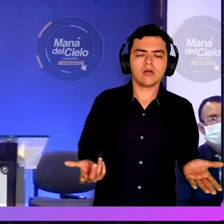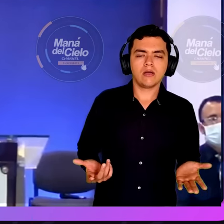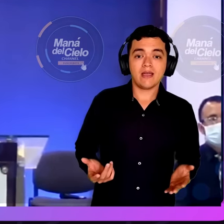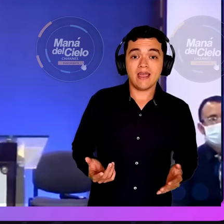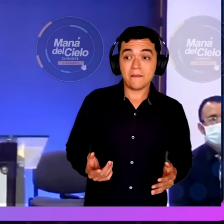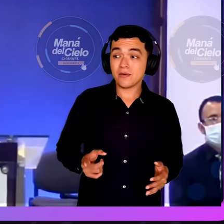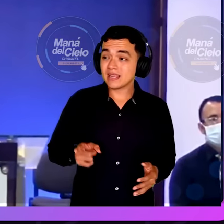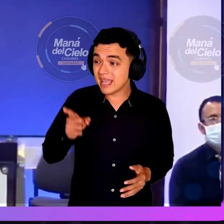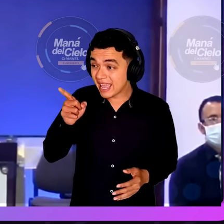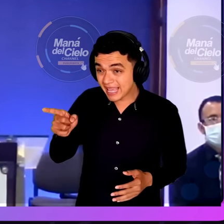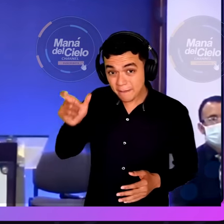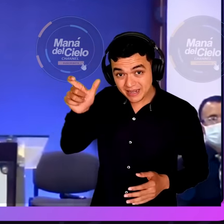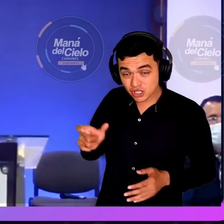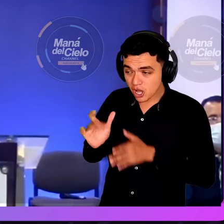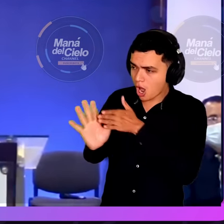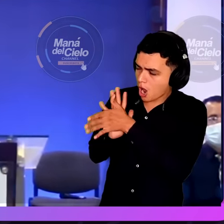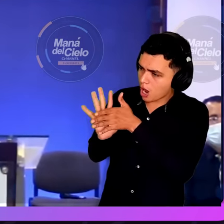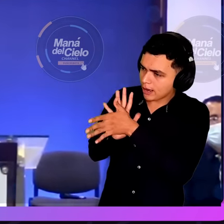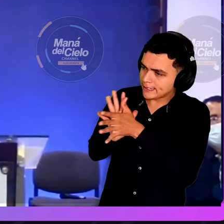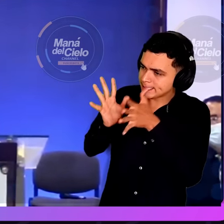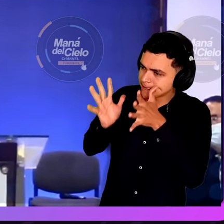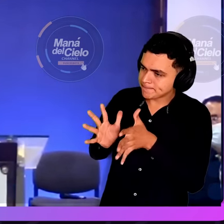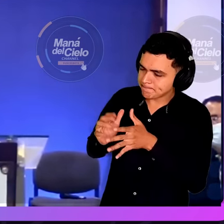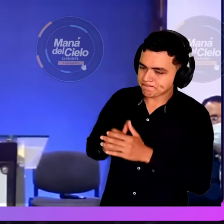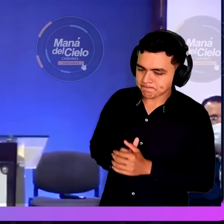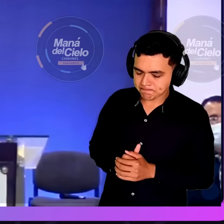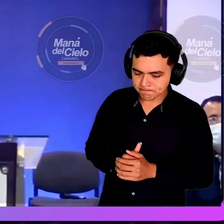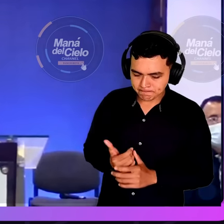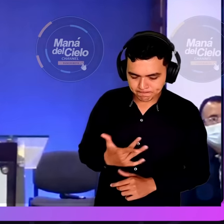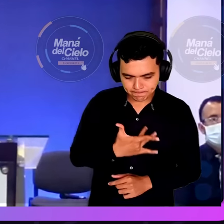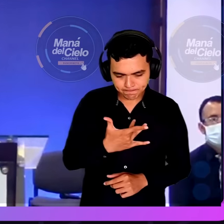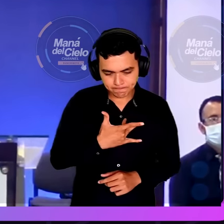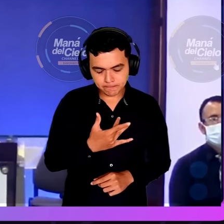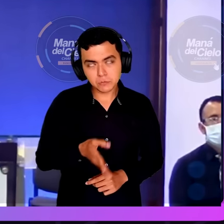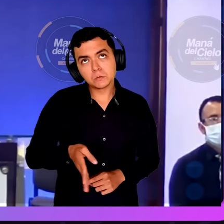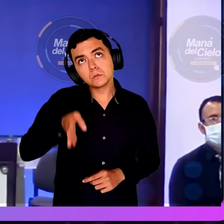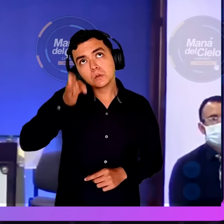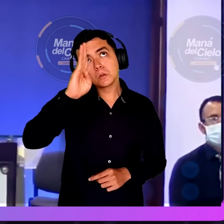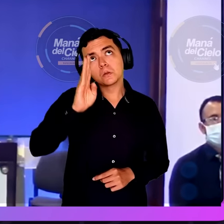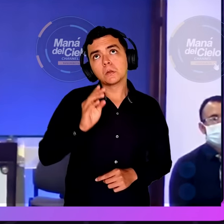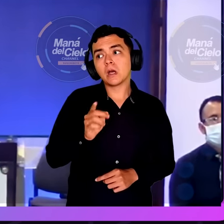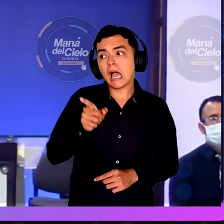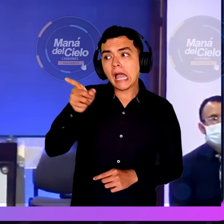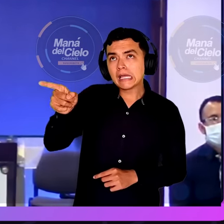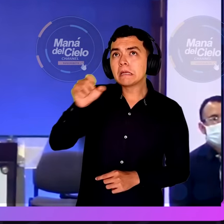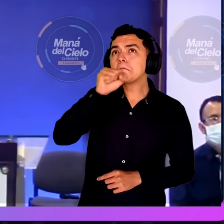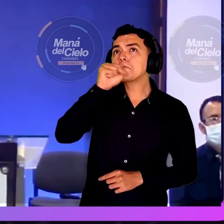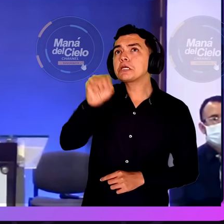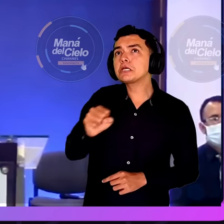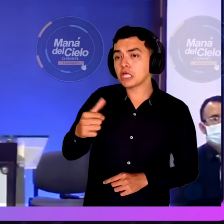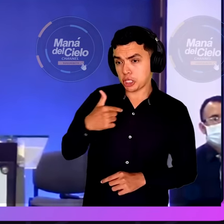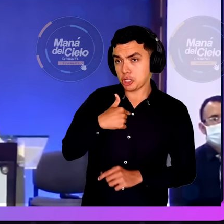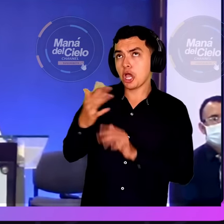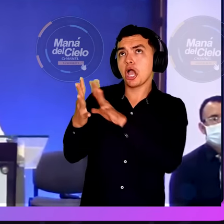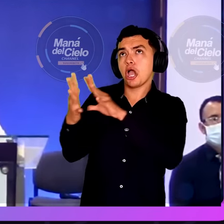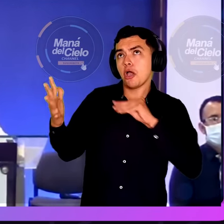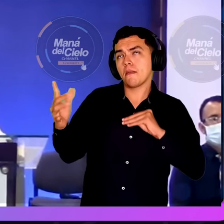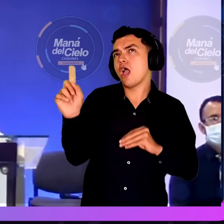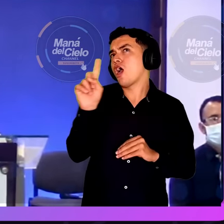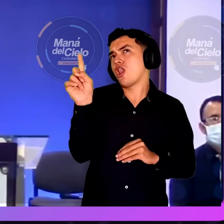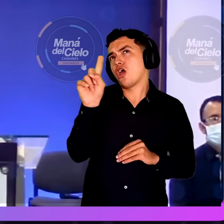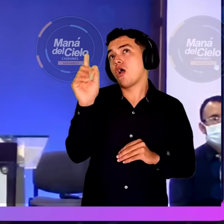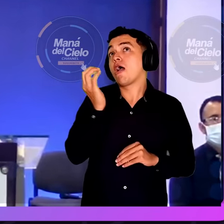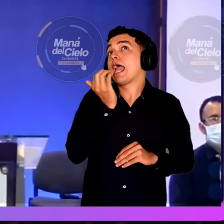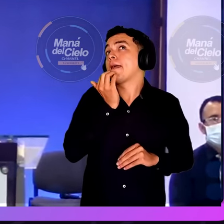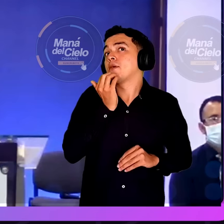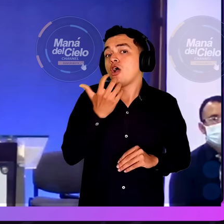y lo tomé. Y yo escuchaba esa historia y yo después de eso comencé a orar y dije: Señor, yo no quiero